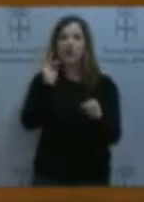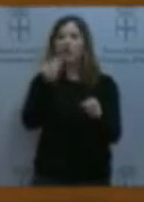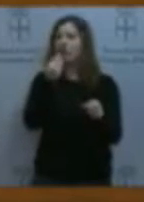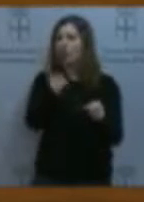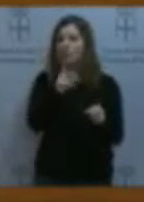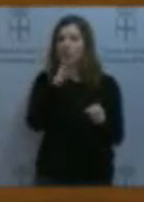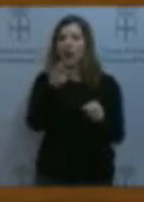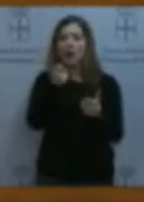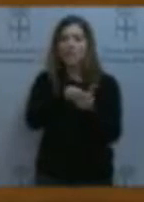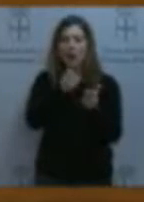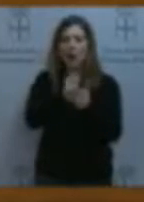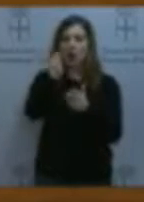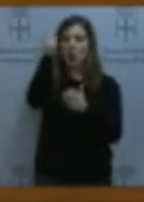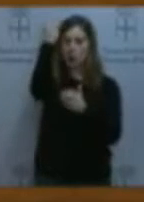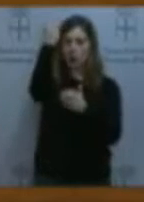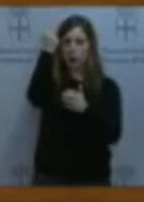Lo repito.